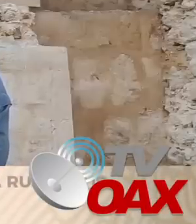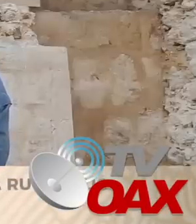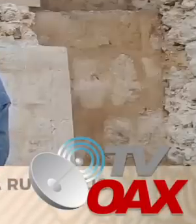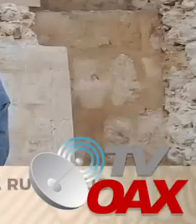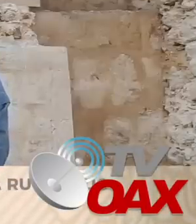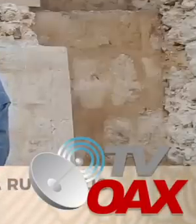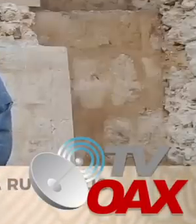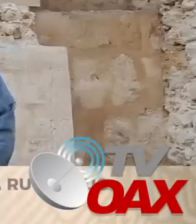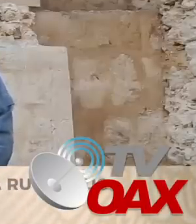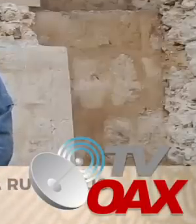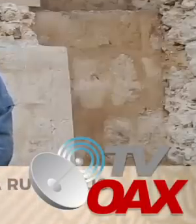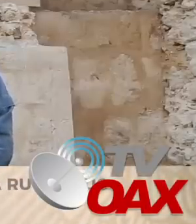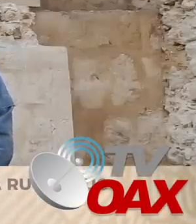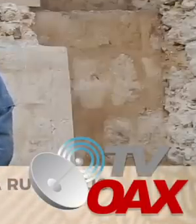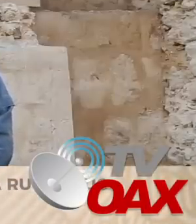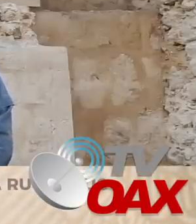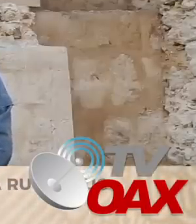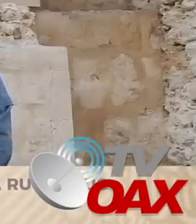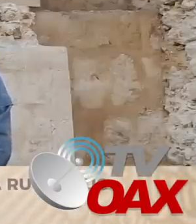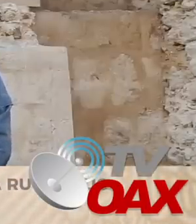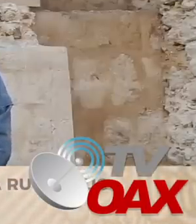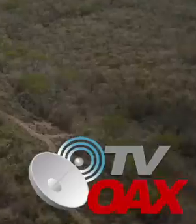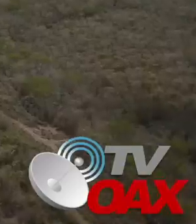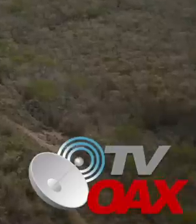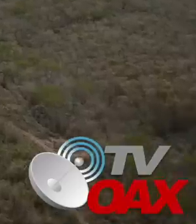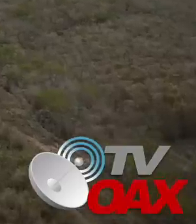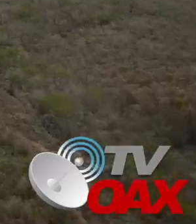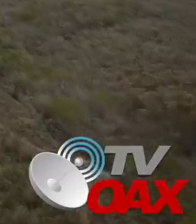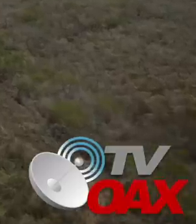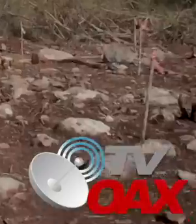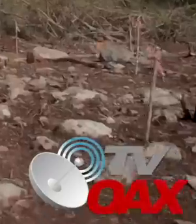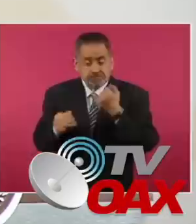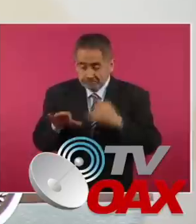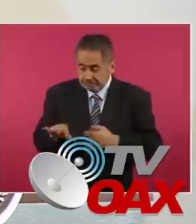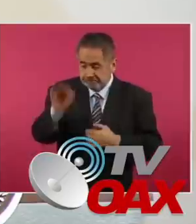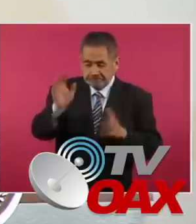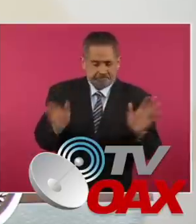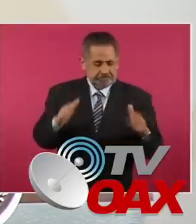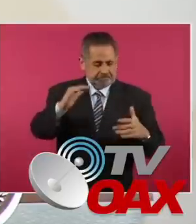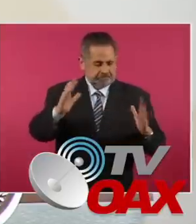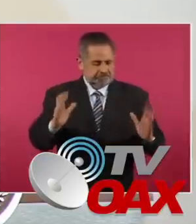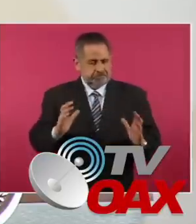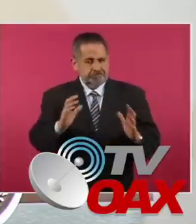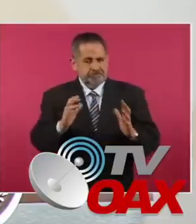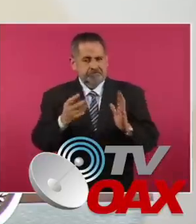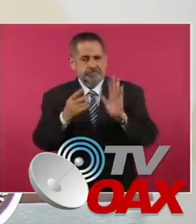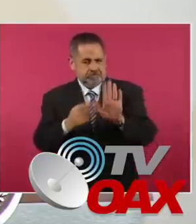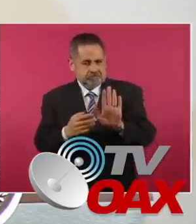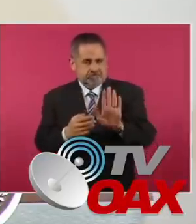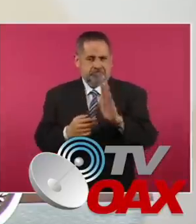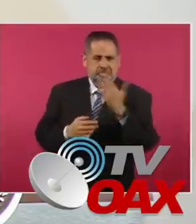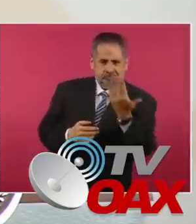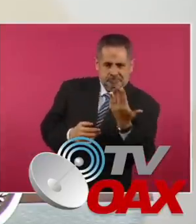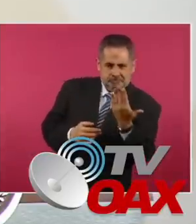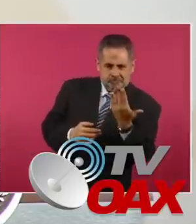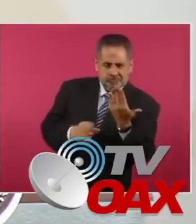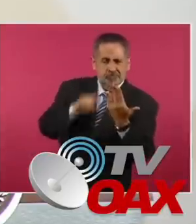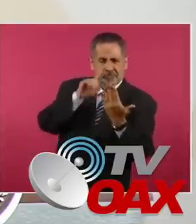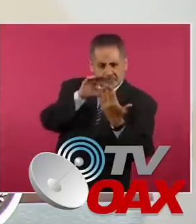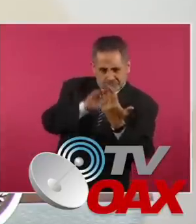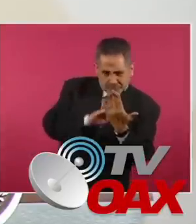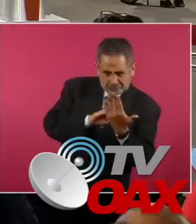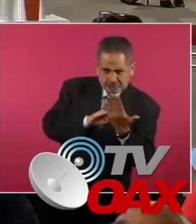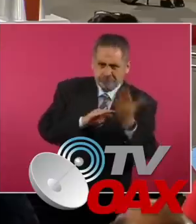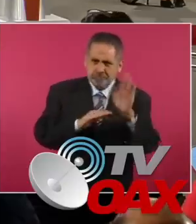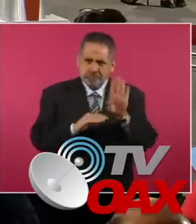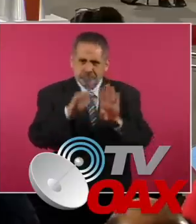Lo importante es de que esta pieza se encuentra al resguardo del Instituto Nacional de Antropología